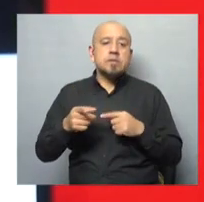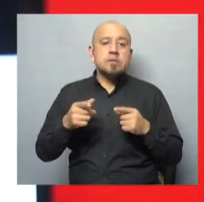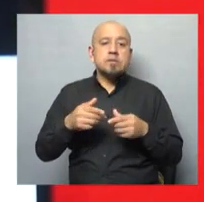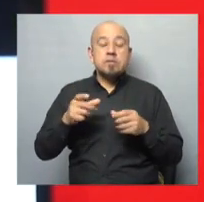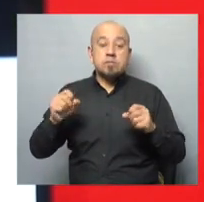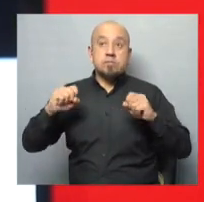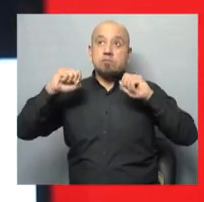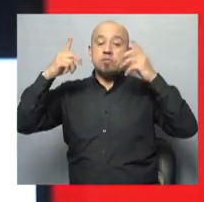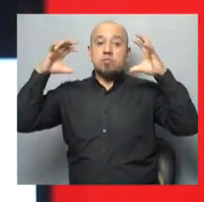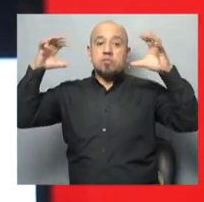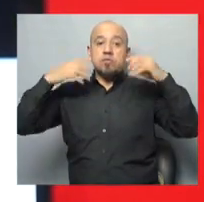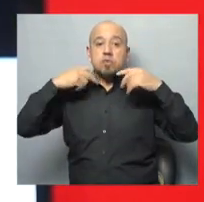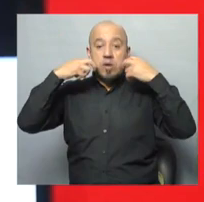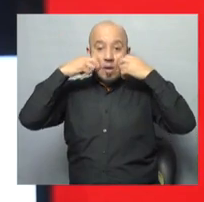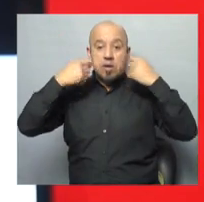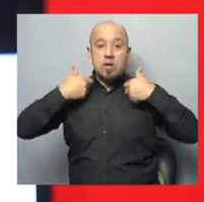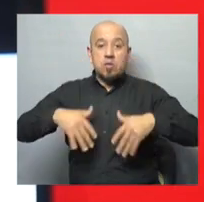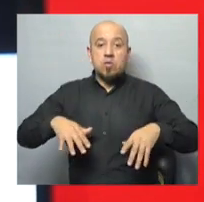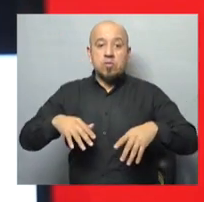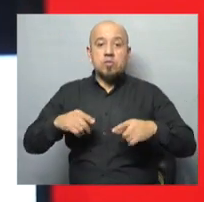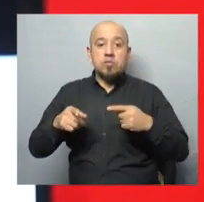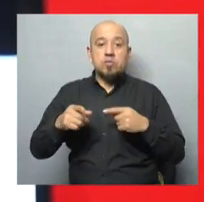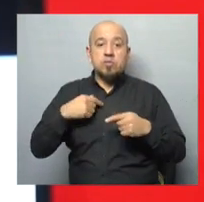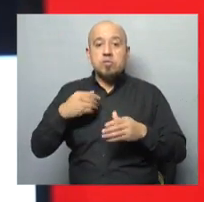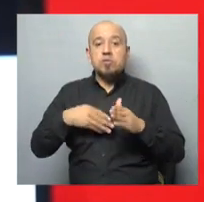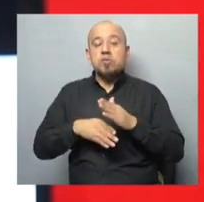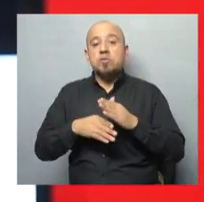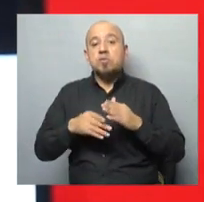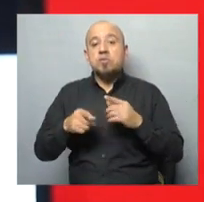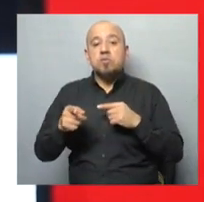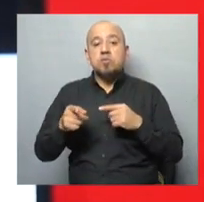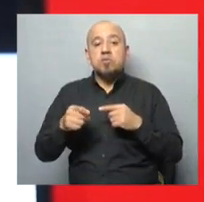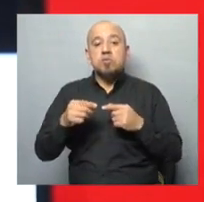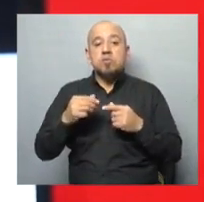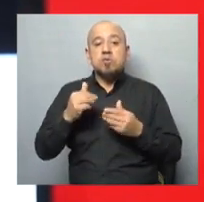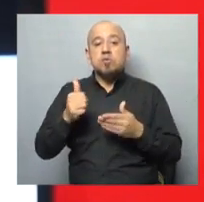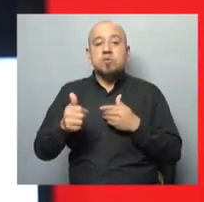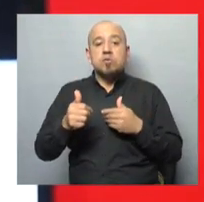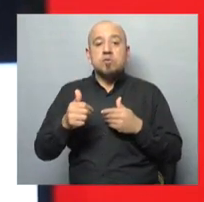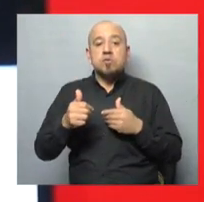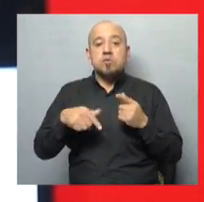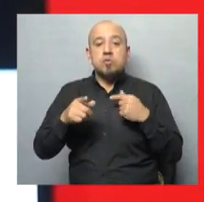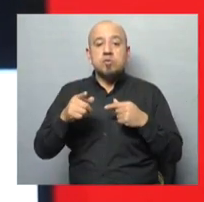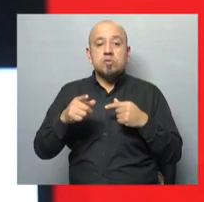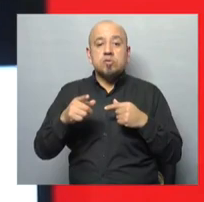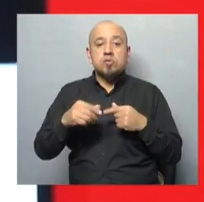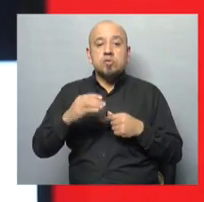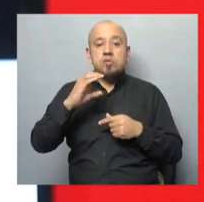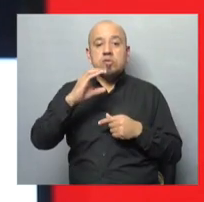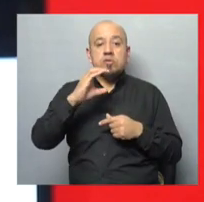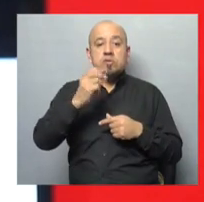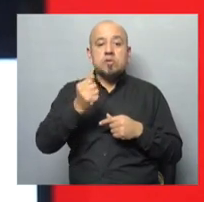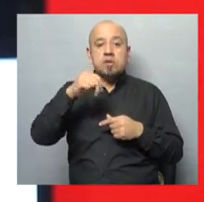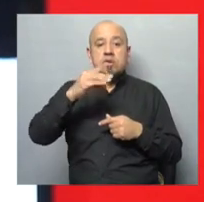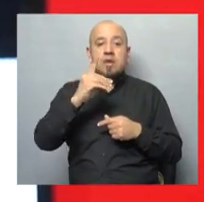las luces y aparecemos desnudos había cuatro yo entre ellos que estábamos delante en la vieja sala del teatro de la candela que estaba